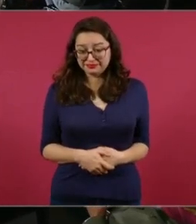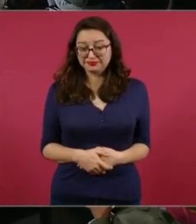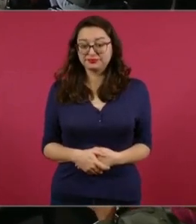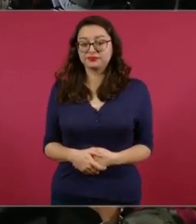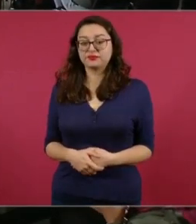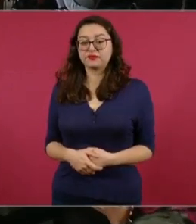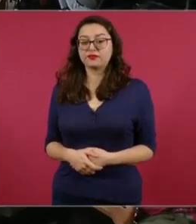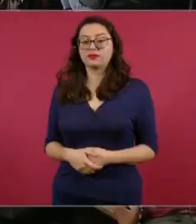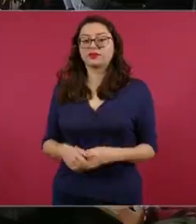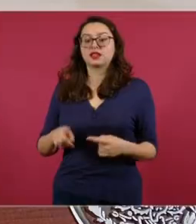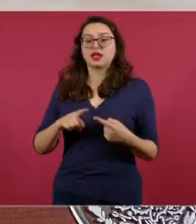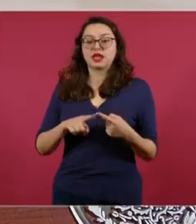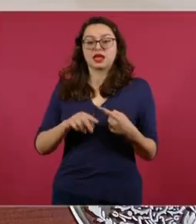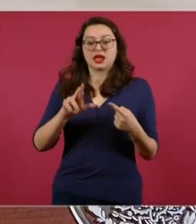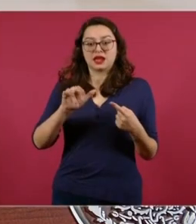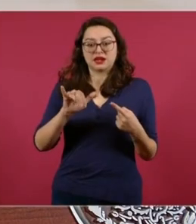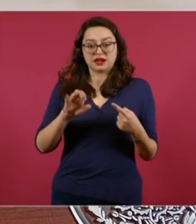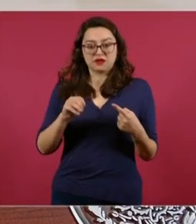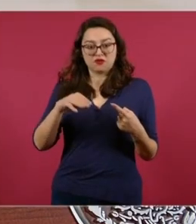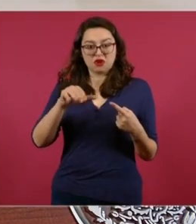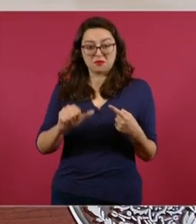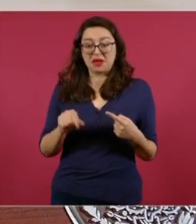La Reforma, frenan el Tren Maya. ¡Ah!